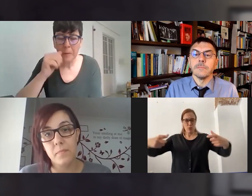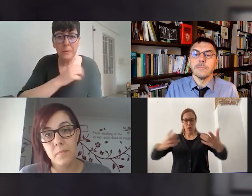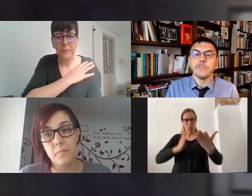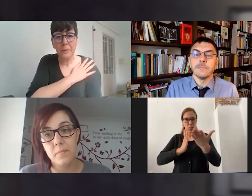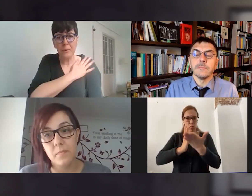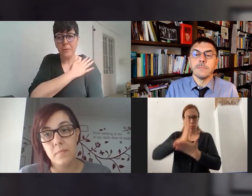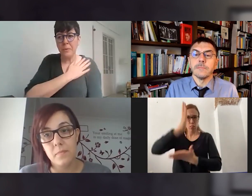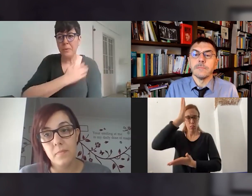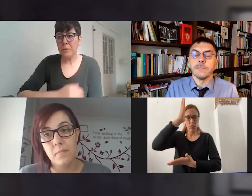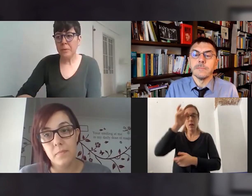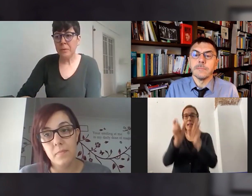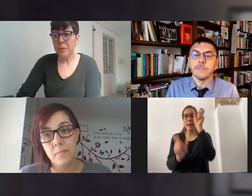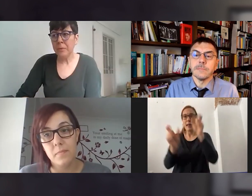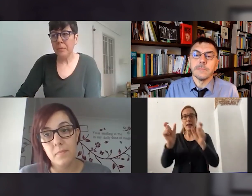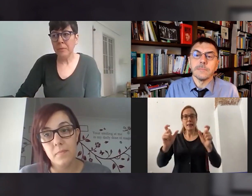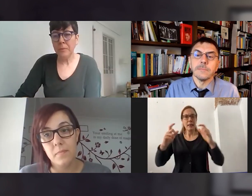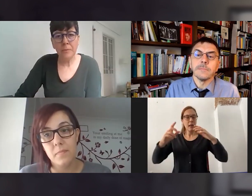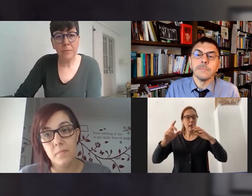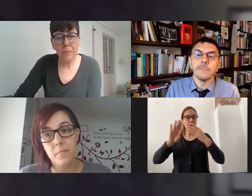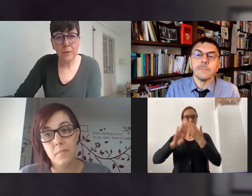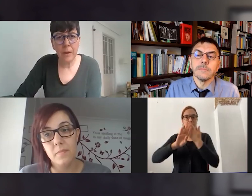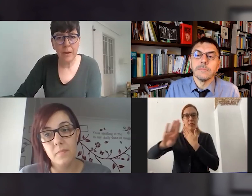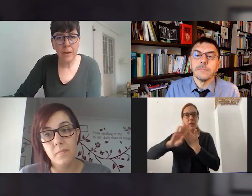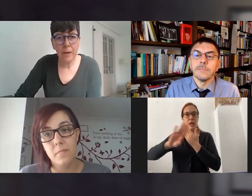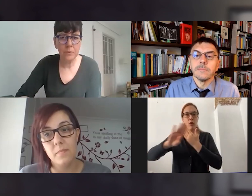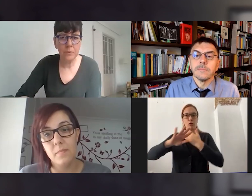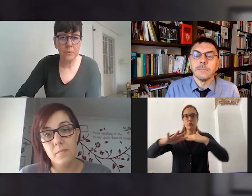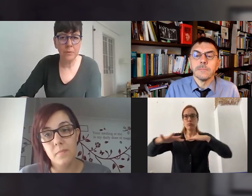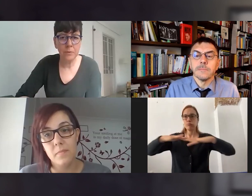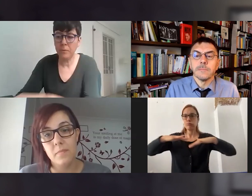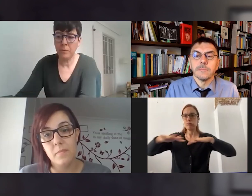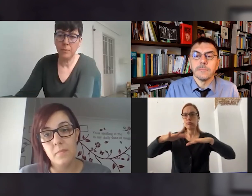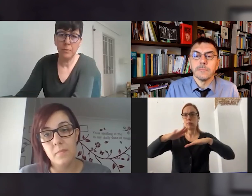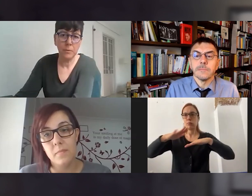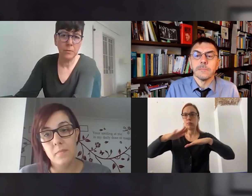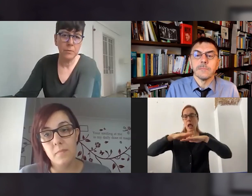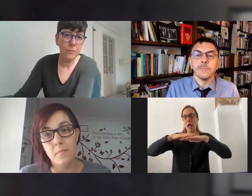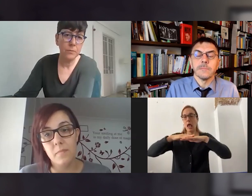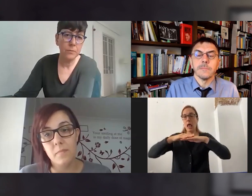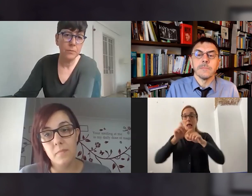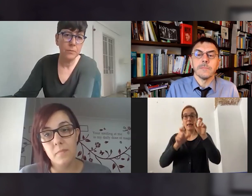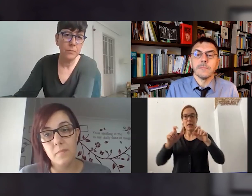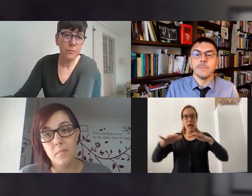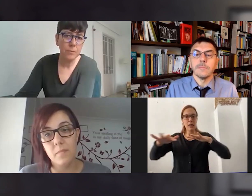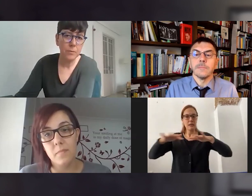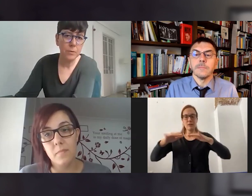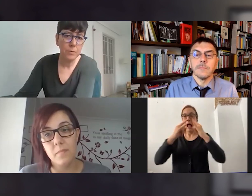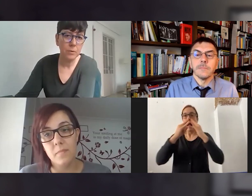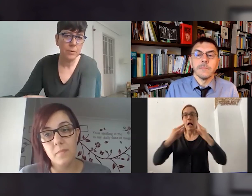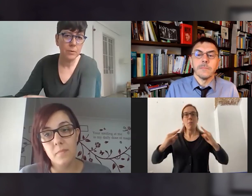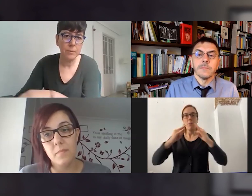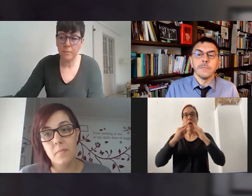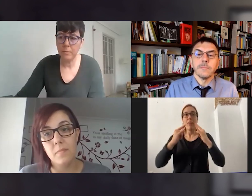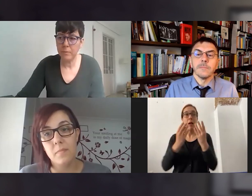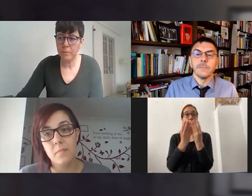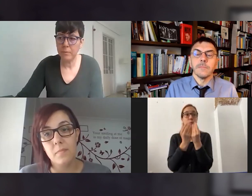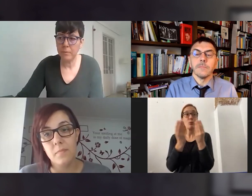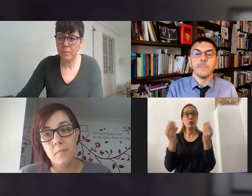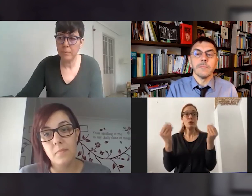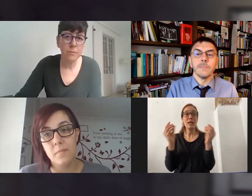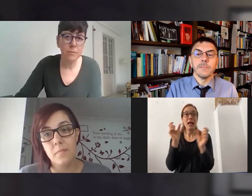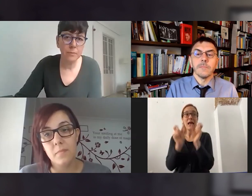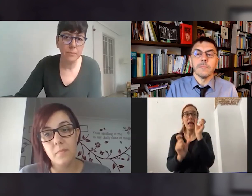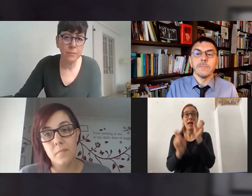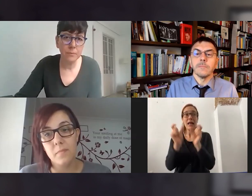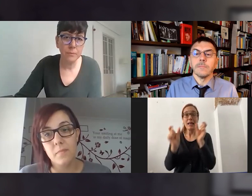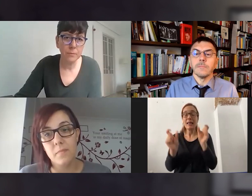movilizaron para que viniera soterrado. Bueno, muchos de los activistas que estaban en esas protestas, estaban en la acampada, eran gente de Podemos. Ahora creo que estamos viendo también ese mismo